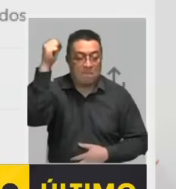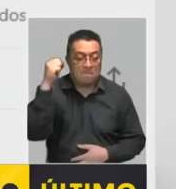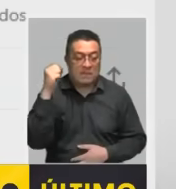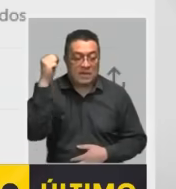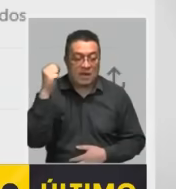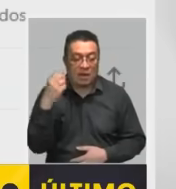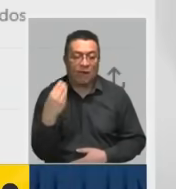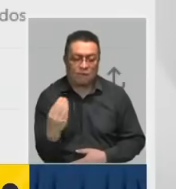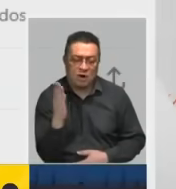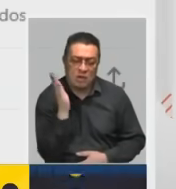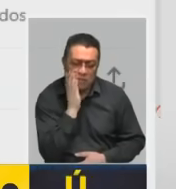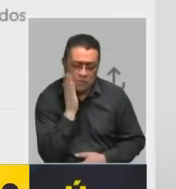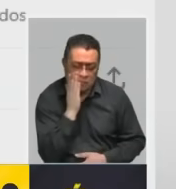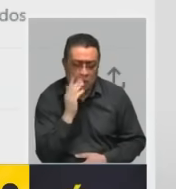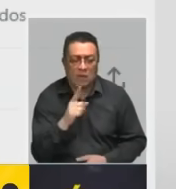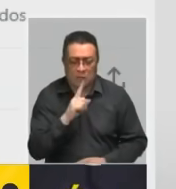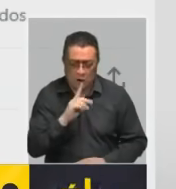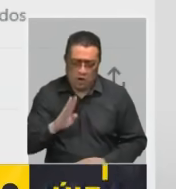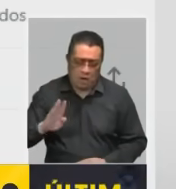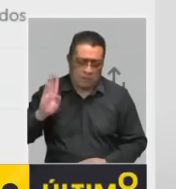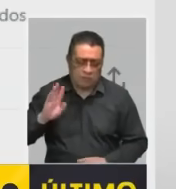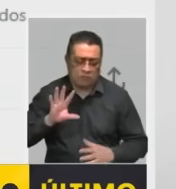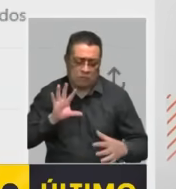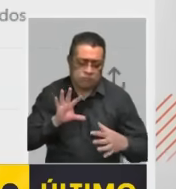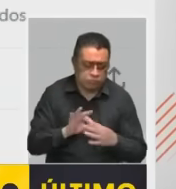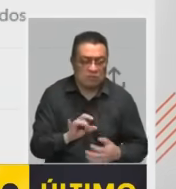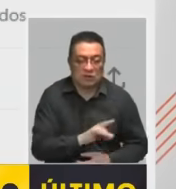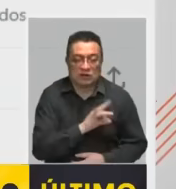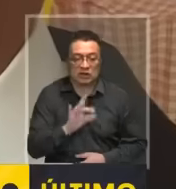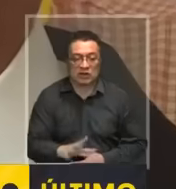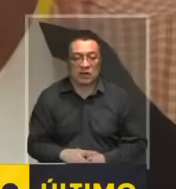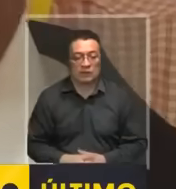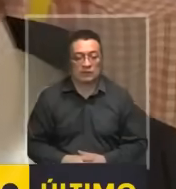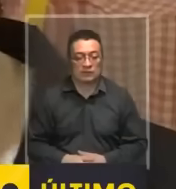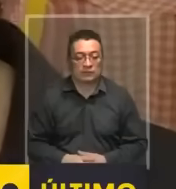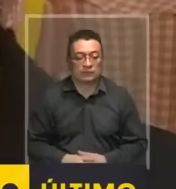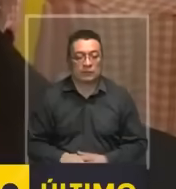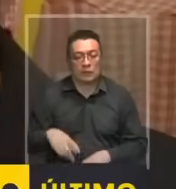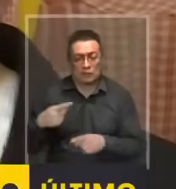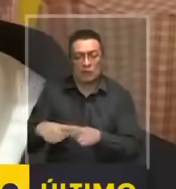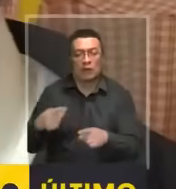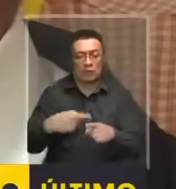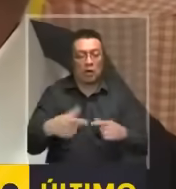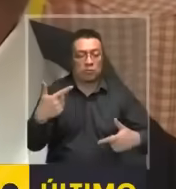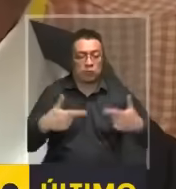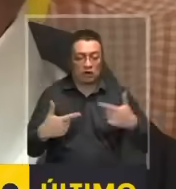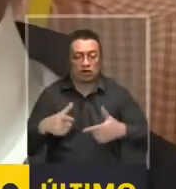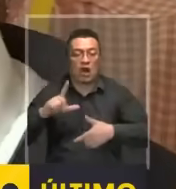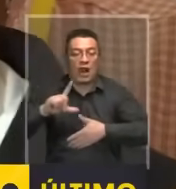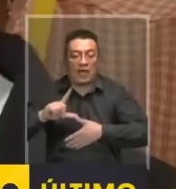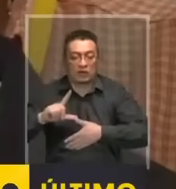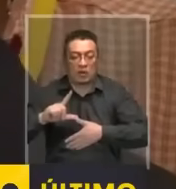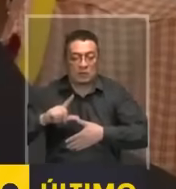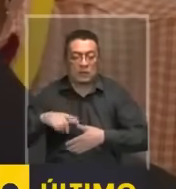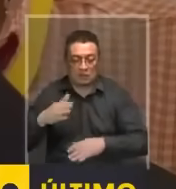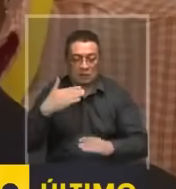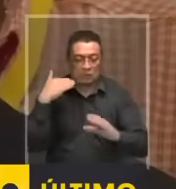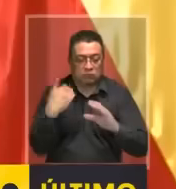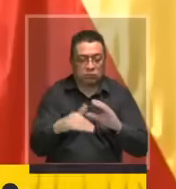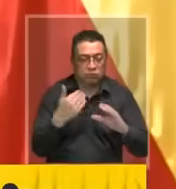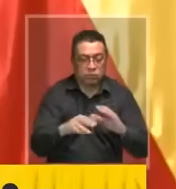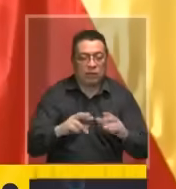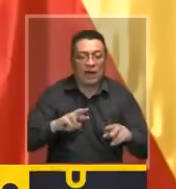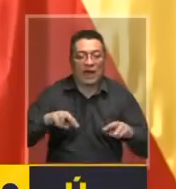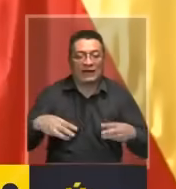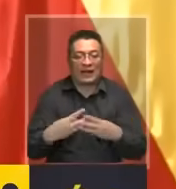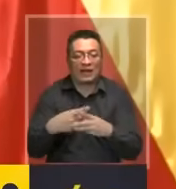Buena gente, comprometido como nadie con Chile. Diversos políticos latinoamericanos dedicaron mensajes en redes sociales